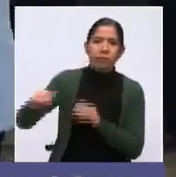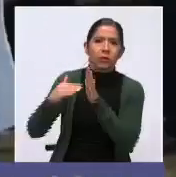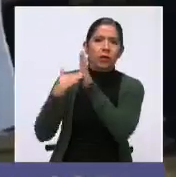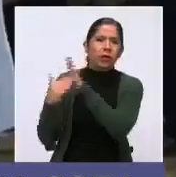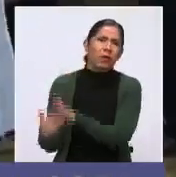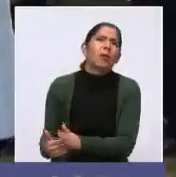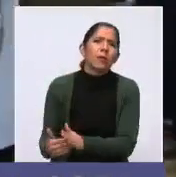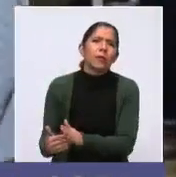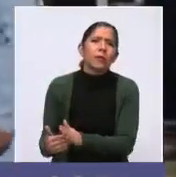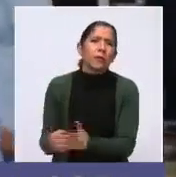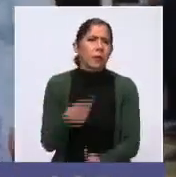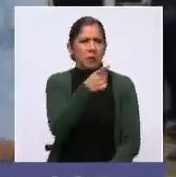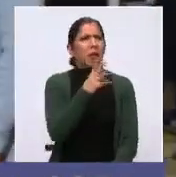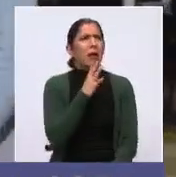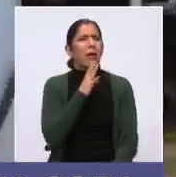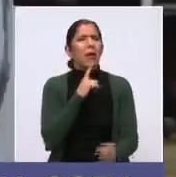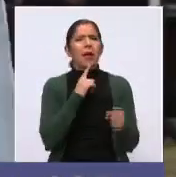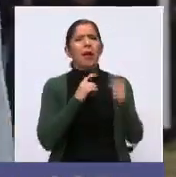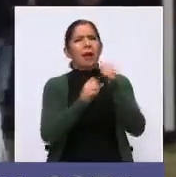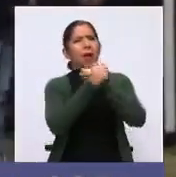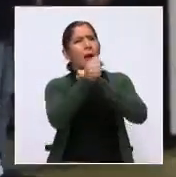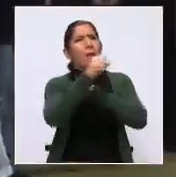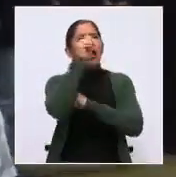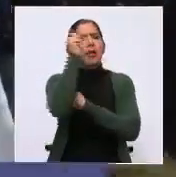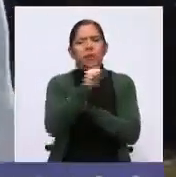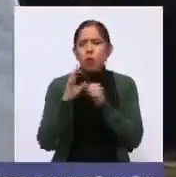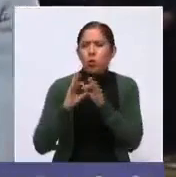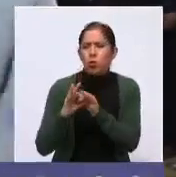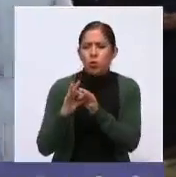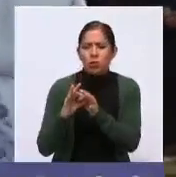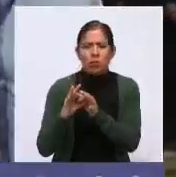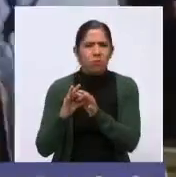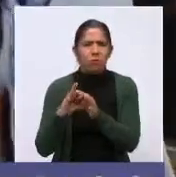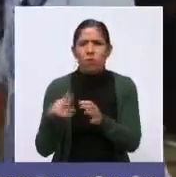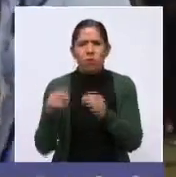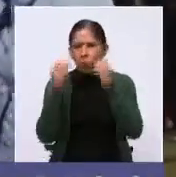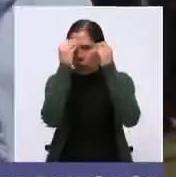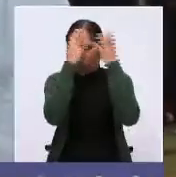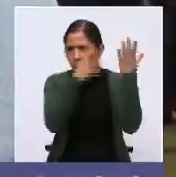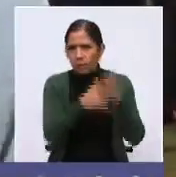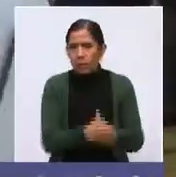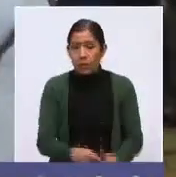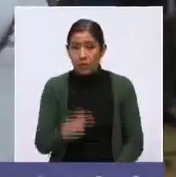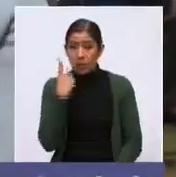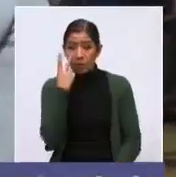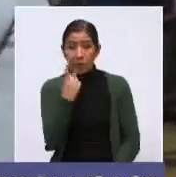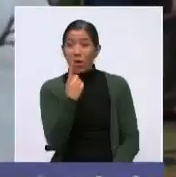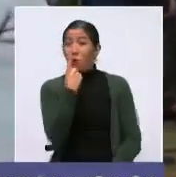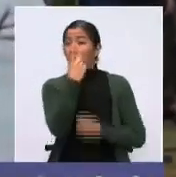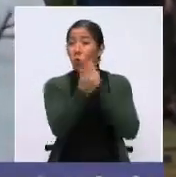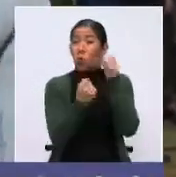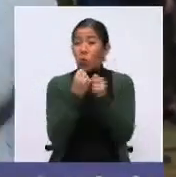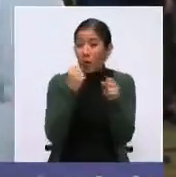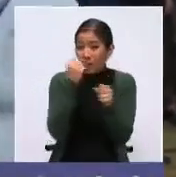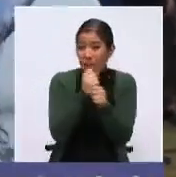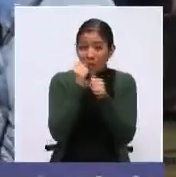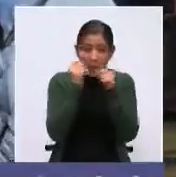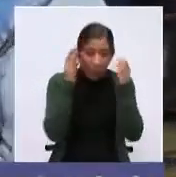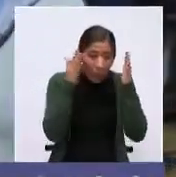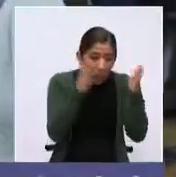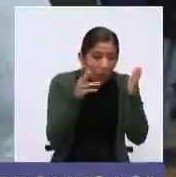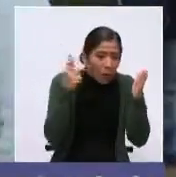de acuerdo a la campaña. En este un año de gestión, lamentablemente, se ha dedicado más a la política que a la